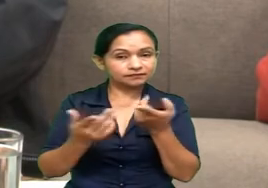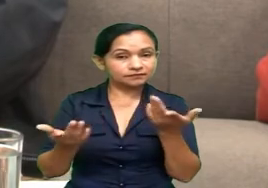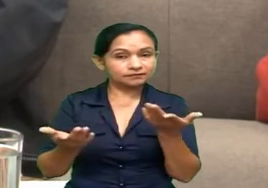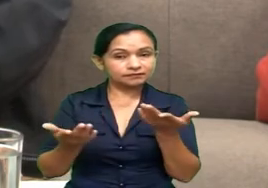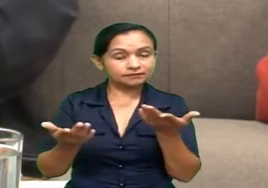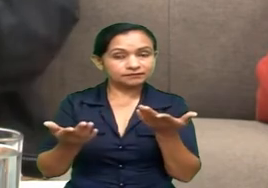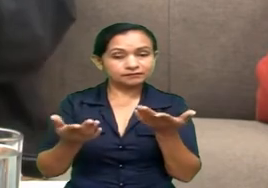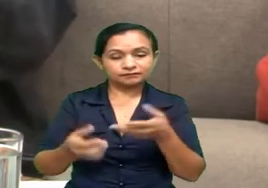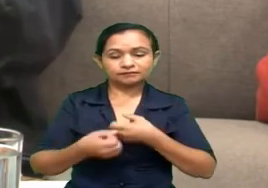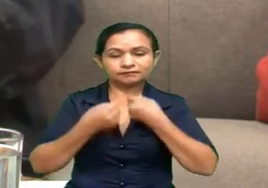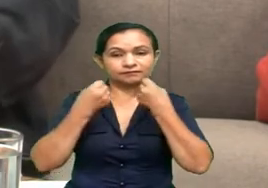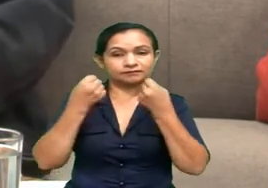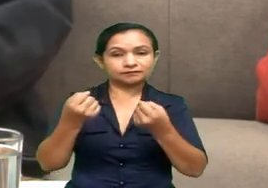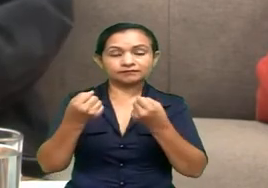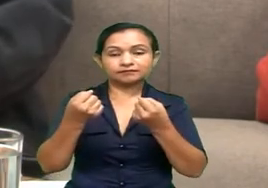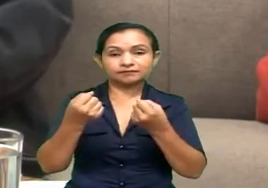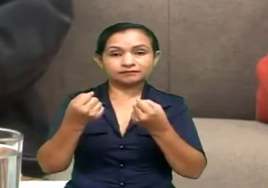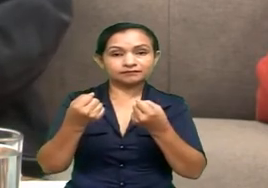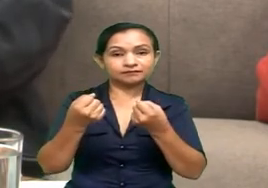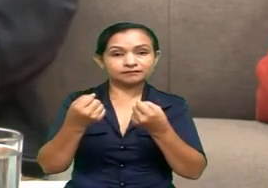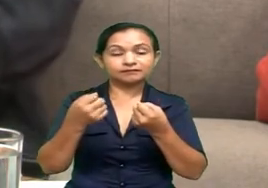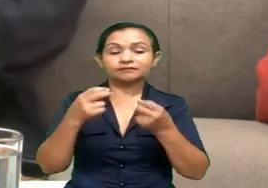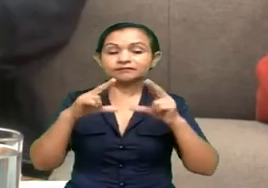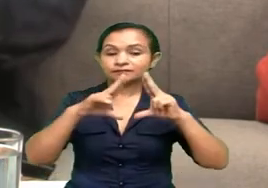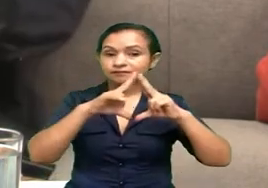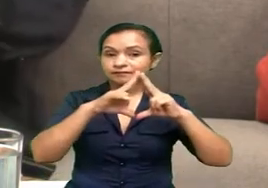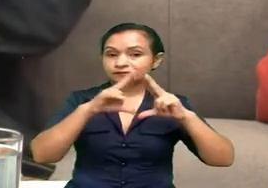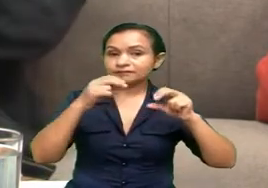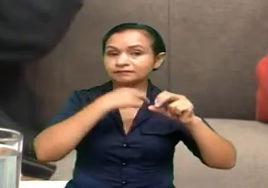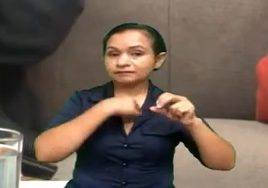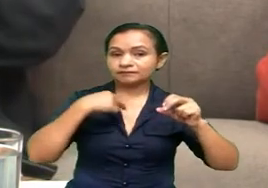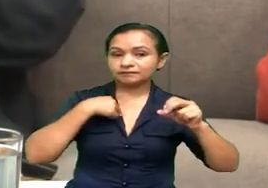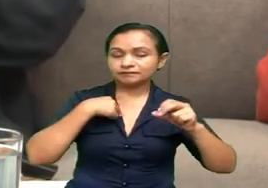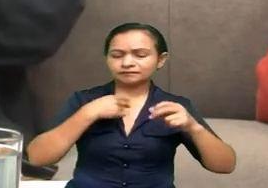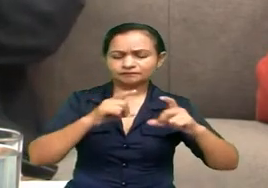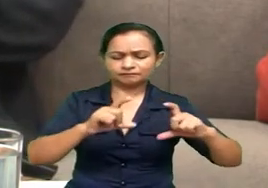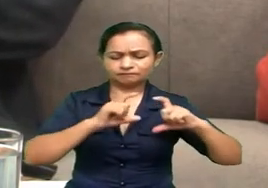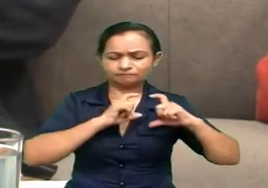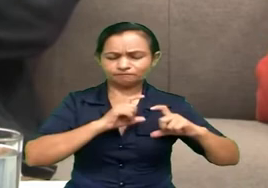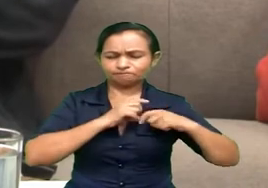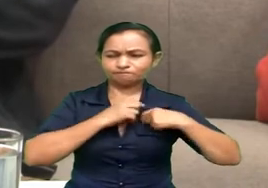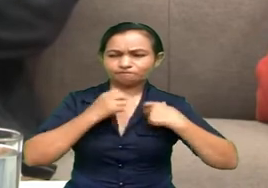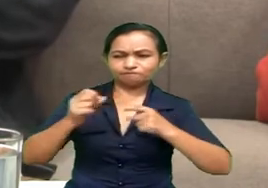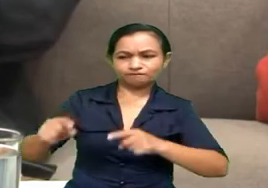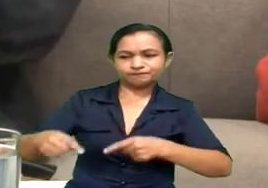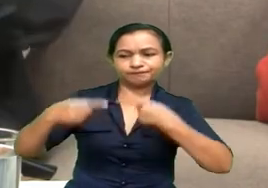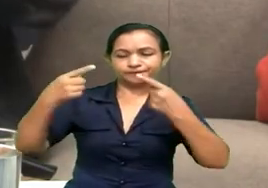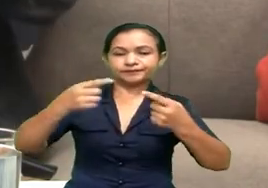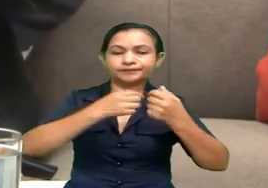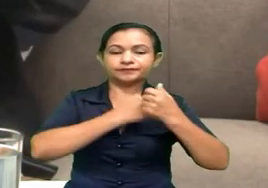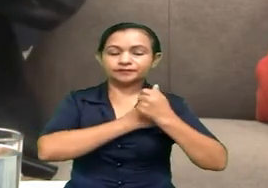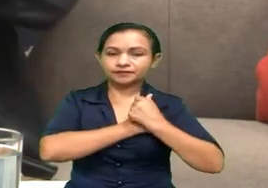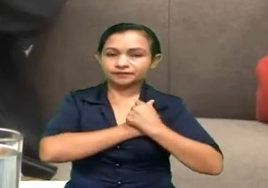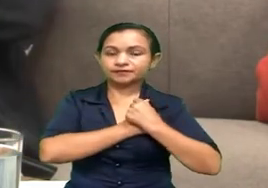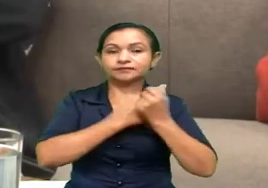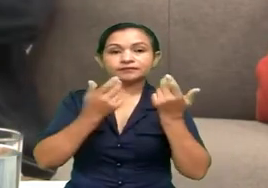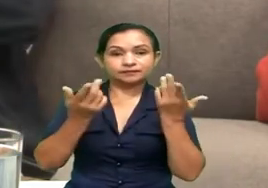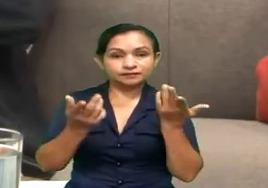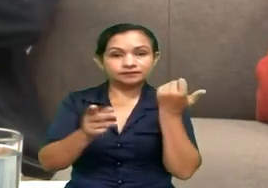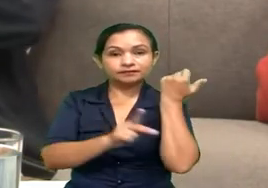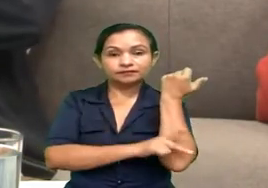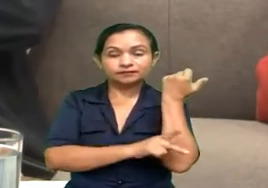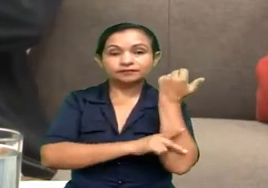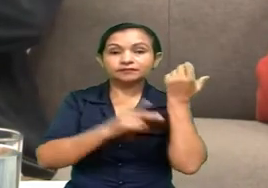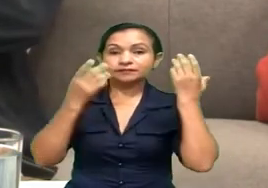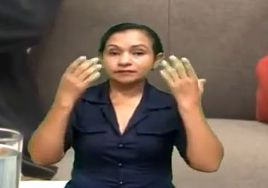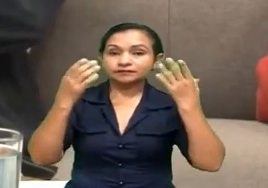y fortaleza, los nicaragüenses lucharon con el corazón y con el patriotismo, y hay cosas